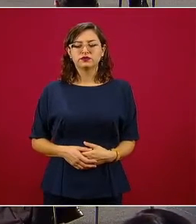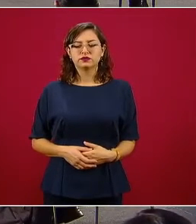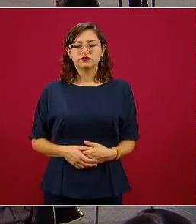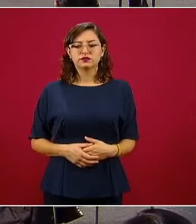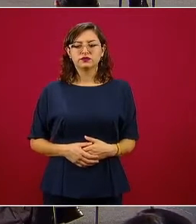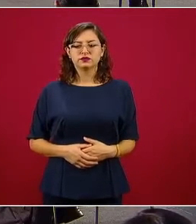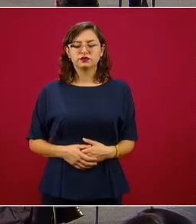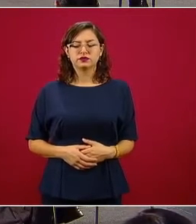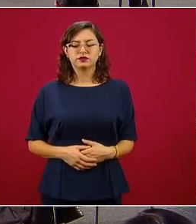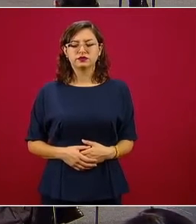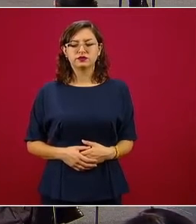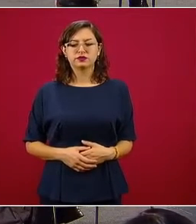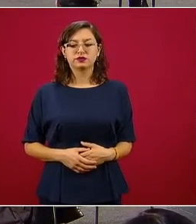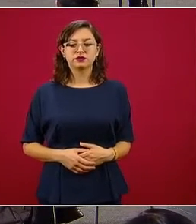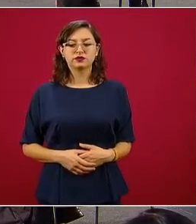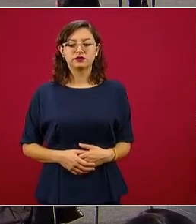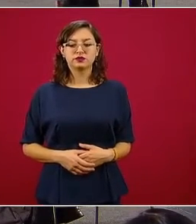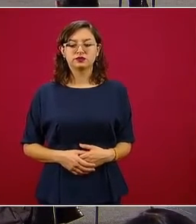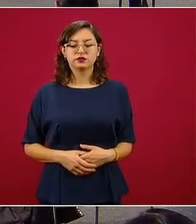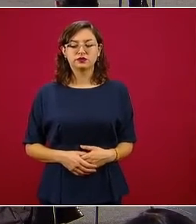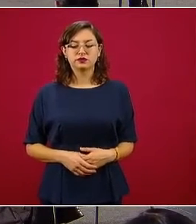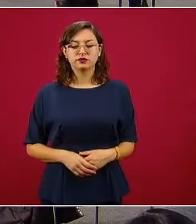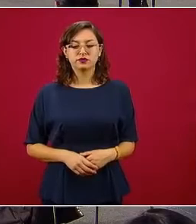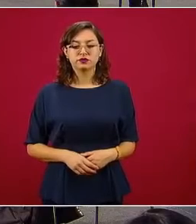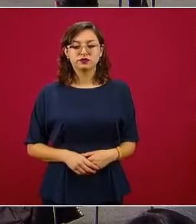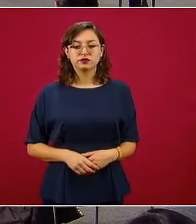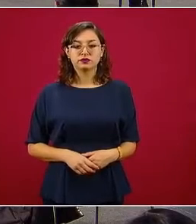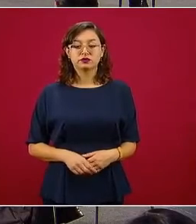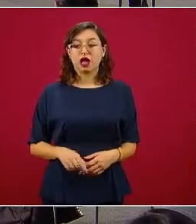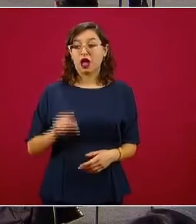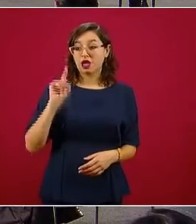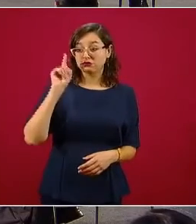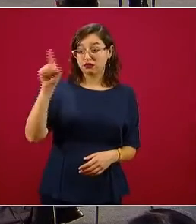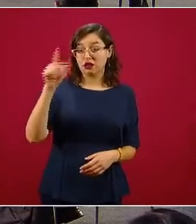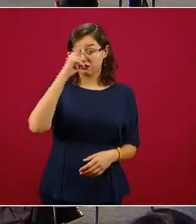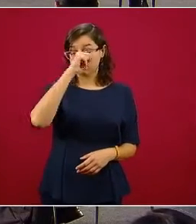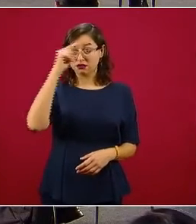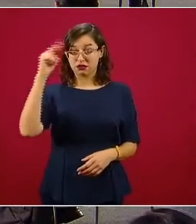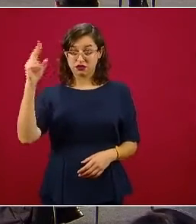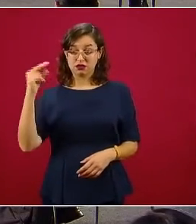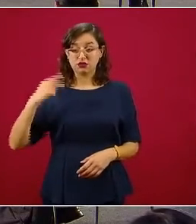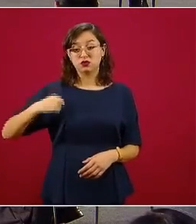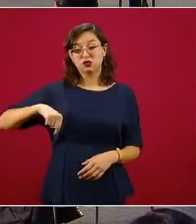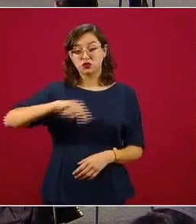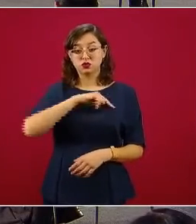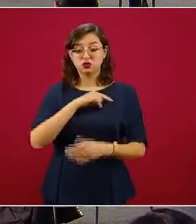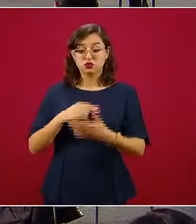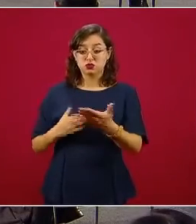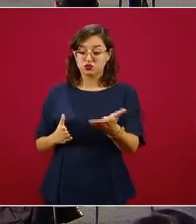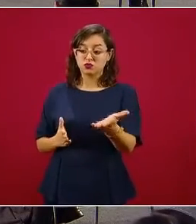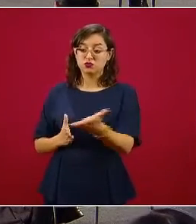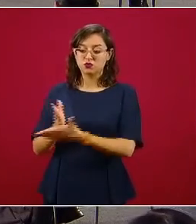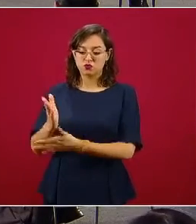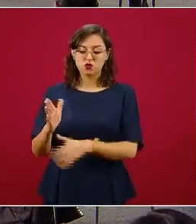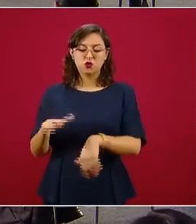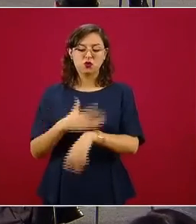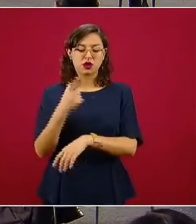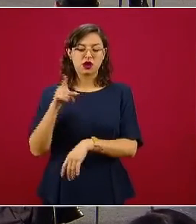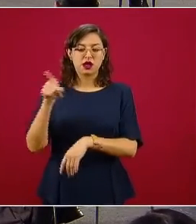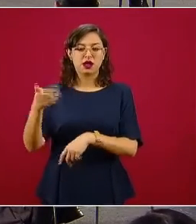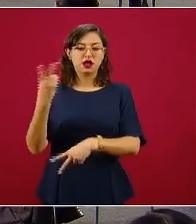hicimos una intervención en el caso de Nayarit, después del Huila,